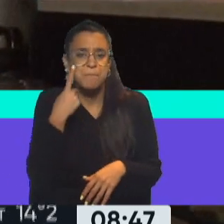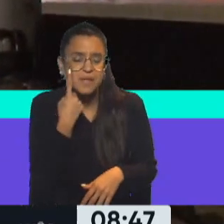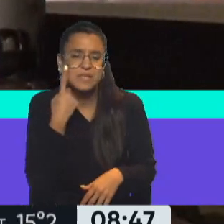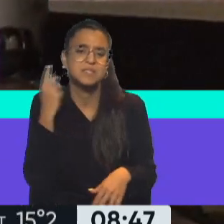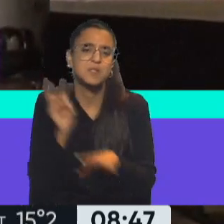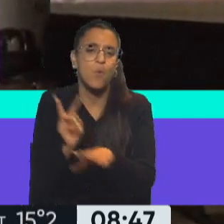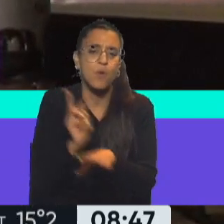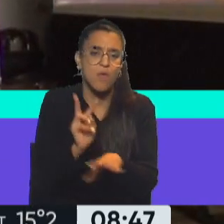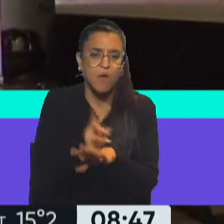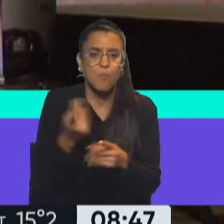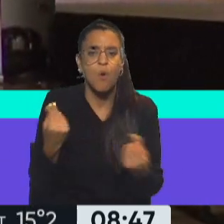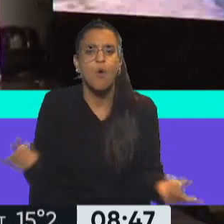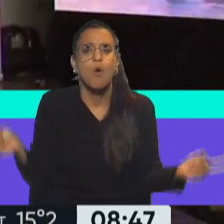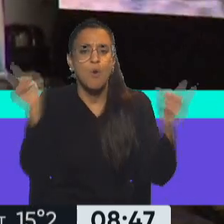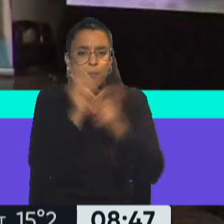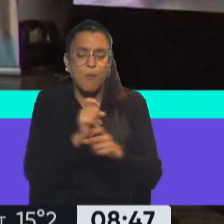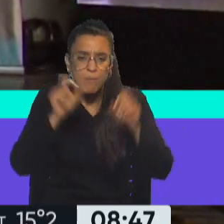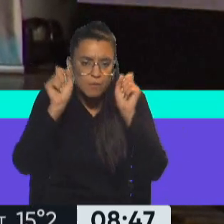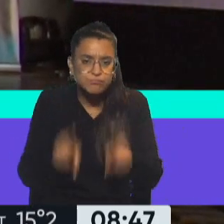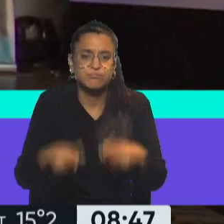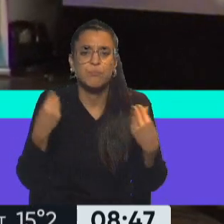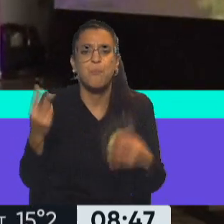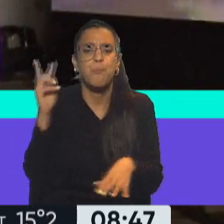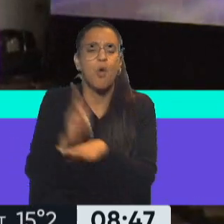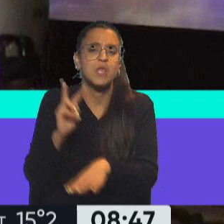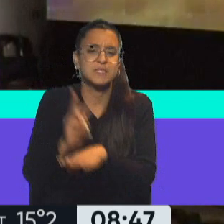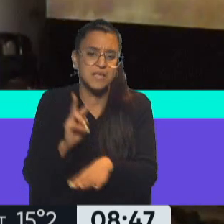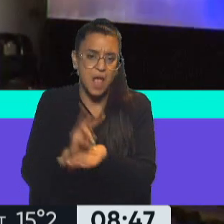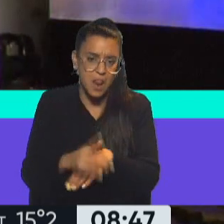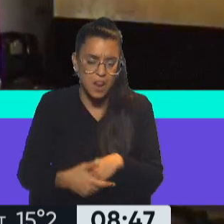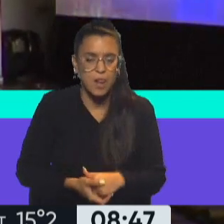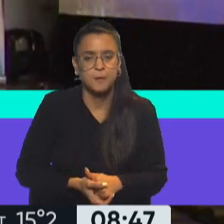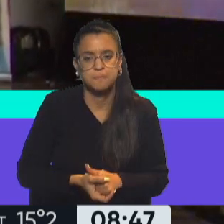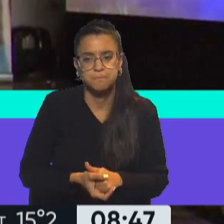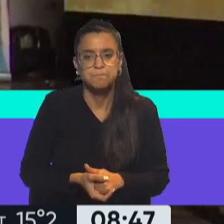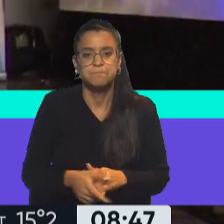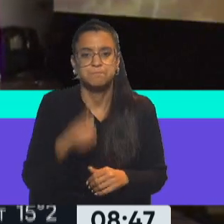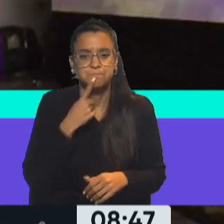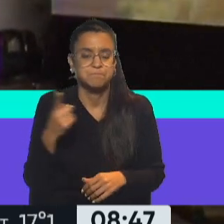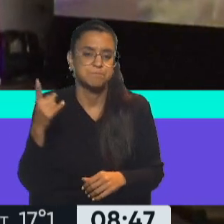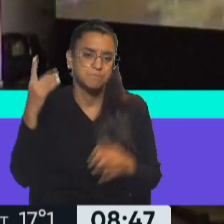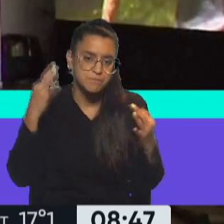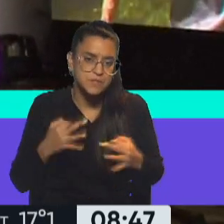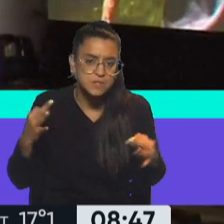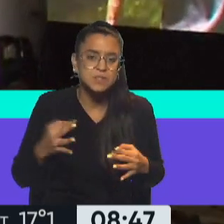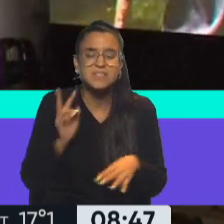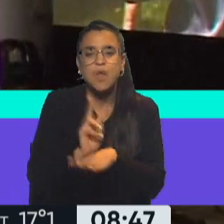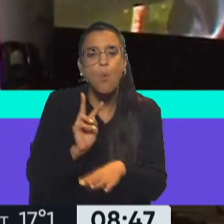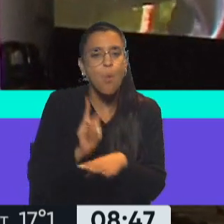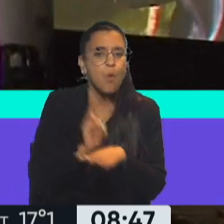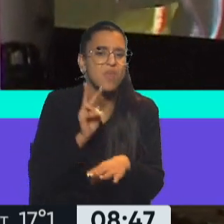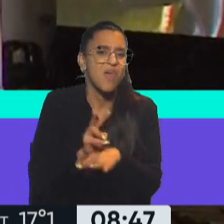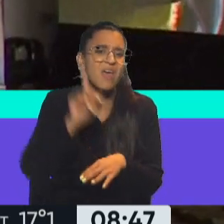seguridad como un problema pura y exclusivamente policial, y la verdad que la seguridad es un problema